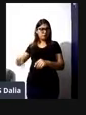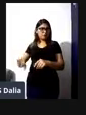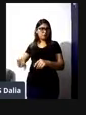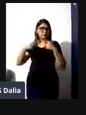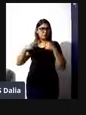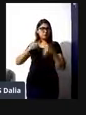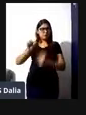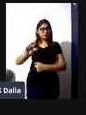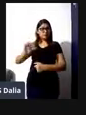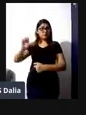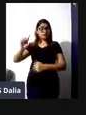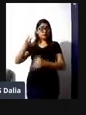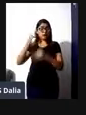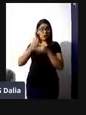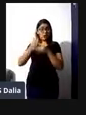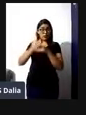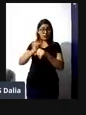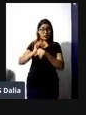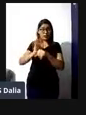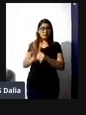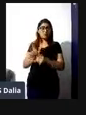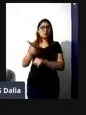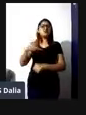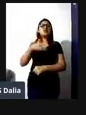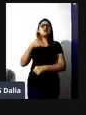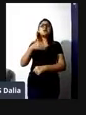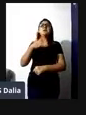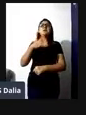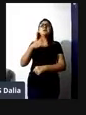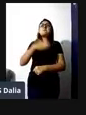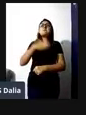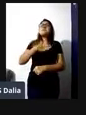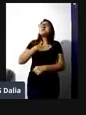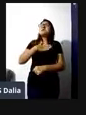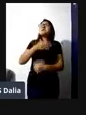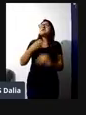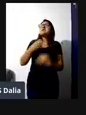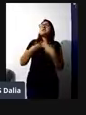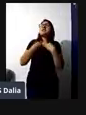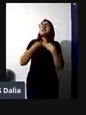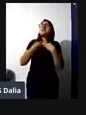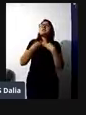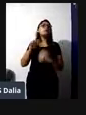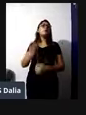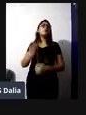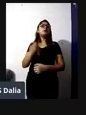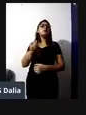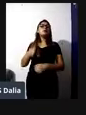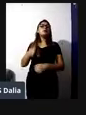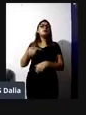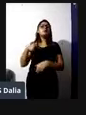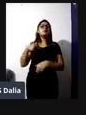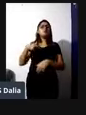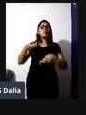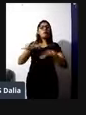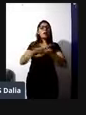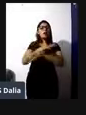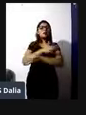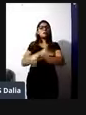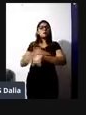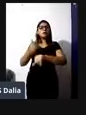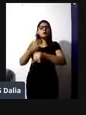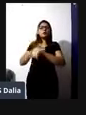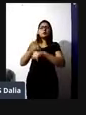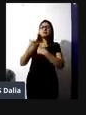esta pandemia no les cambia su rutina de vida. ¿Por qué? Pues porque ellos están en su casa como todos los